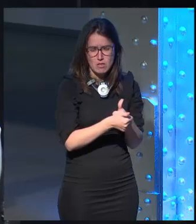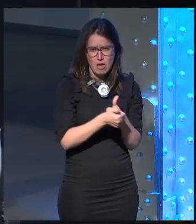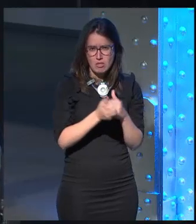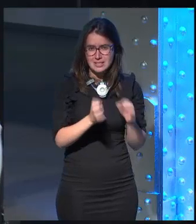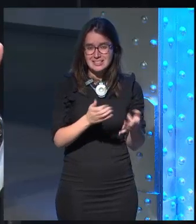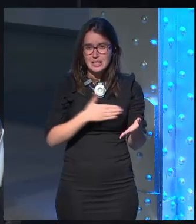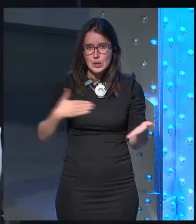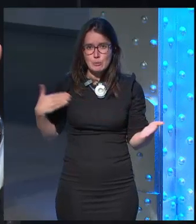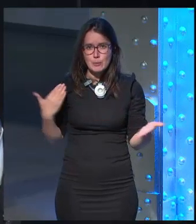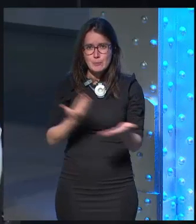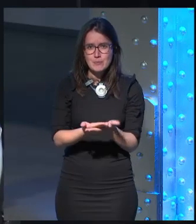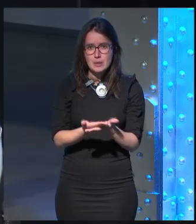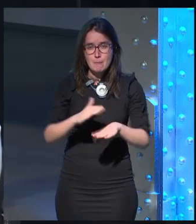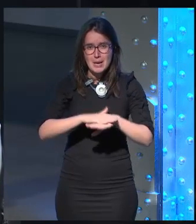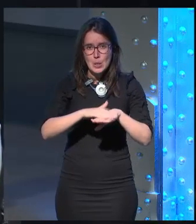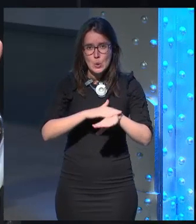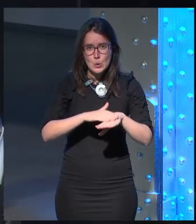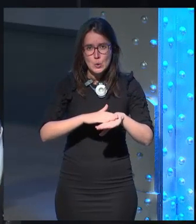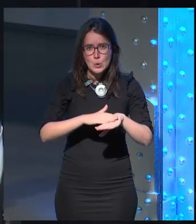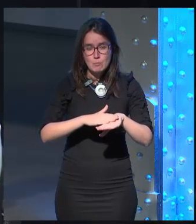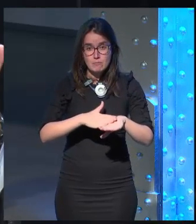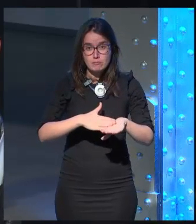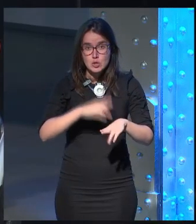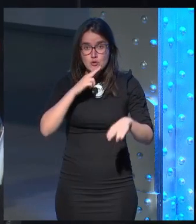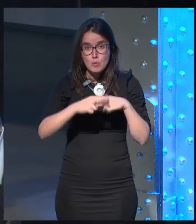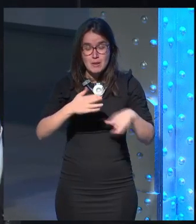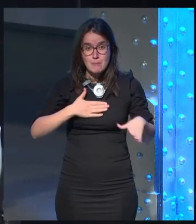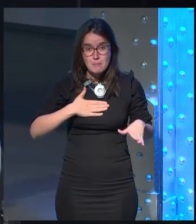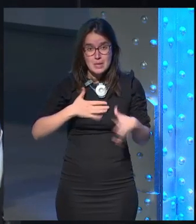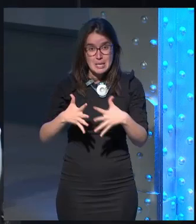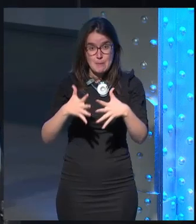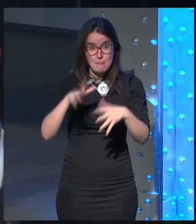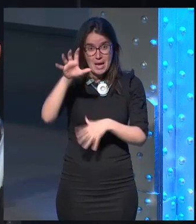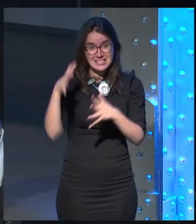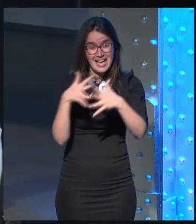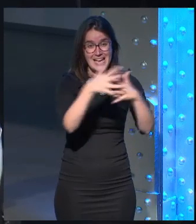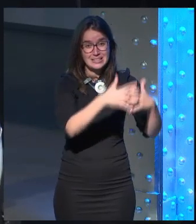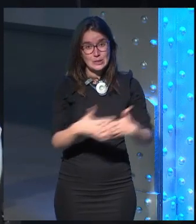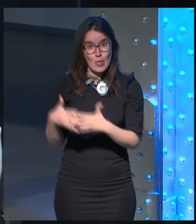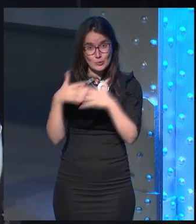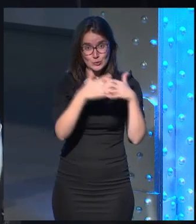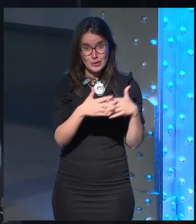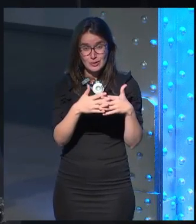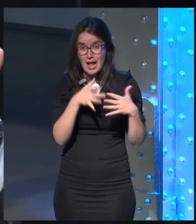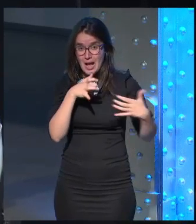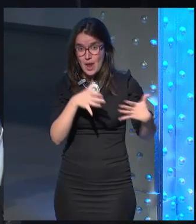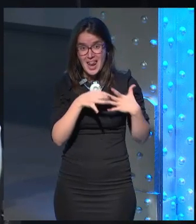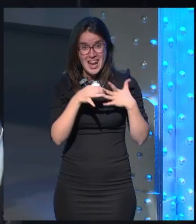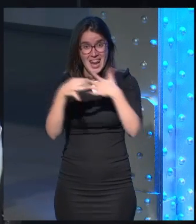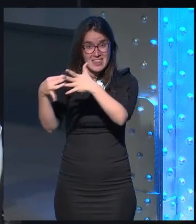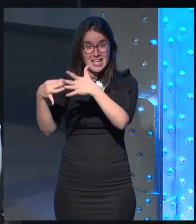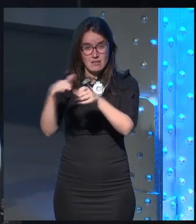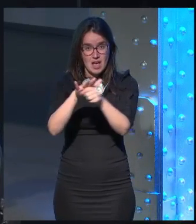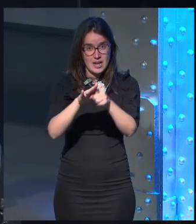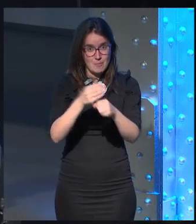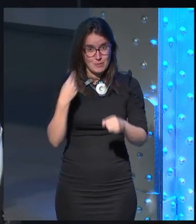Quiero pedir perdón en nombre de mi país. Los Estados Unidos ya no es el líder en esta